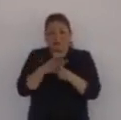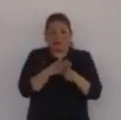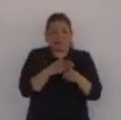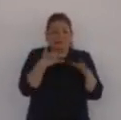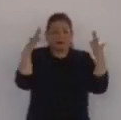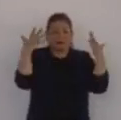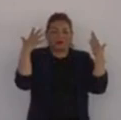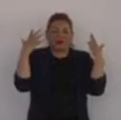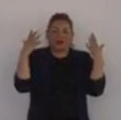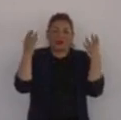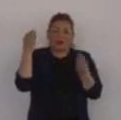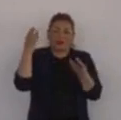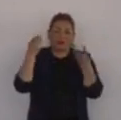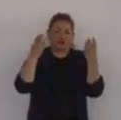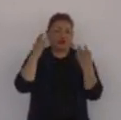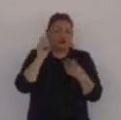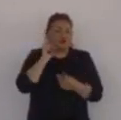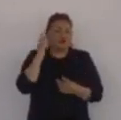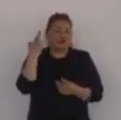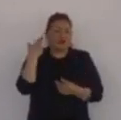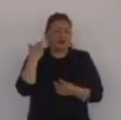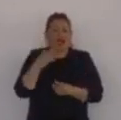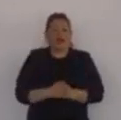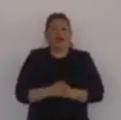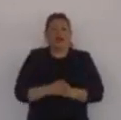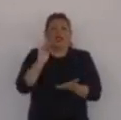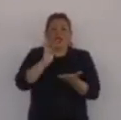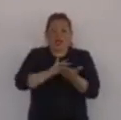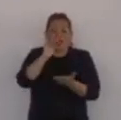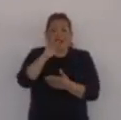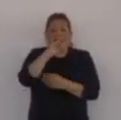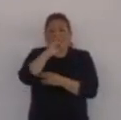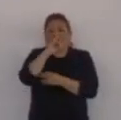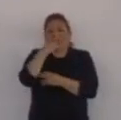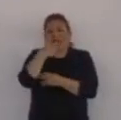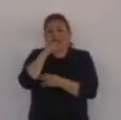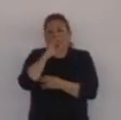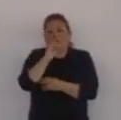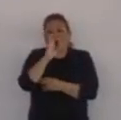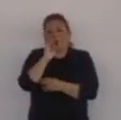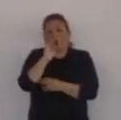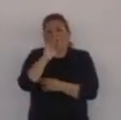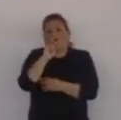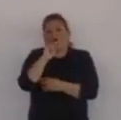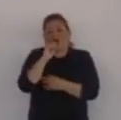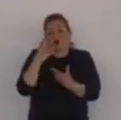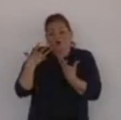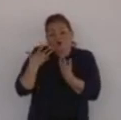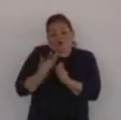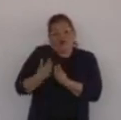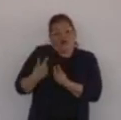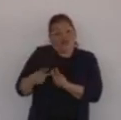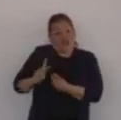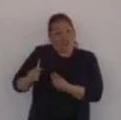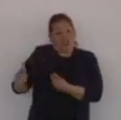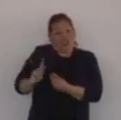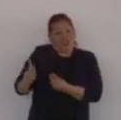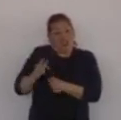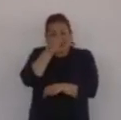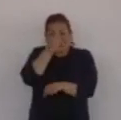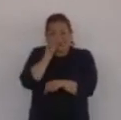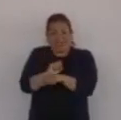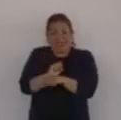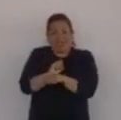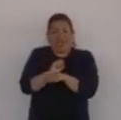Y también agradezco mucho a Rigoberto Salgado, que él es mi par aquí en la Ciudad de México, él es el